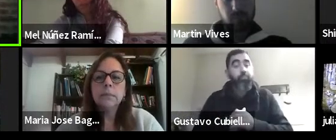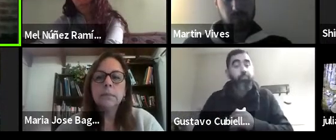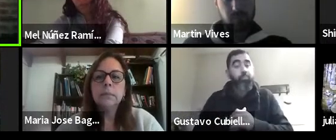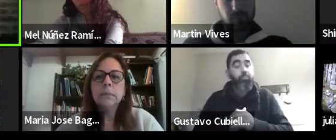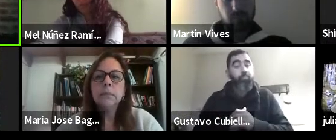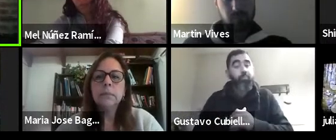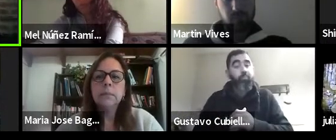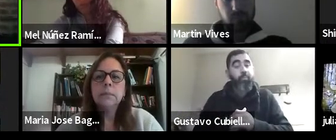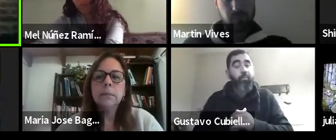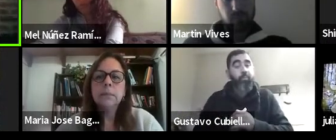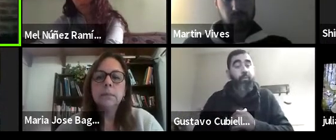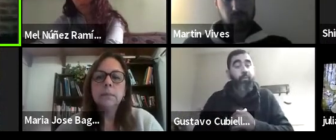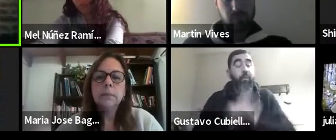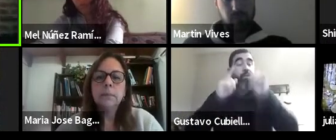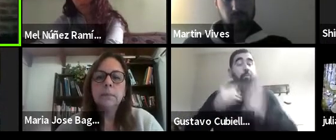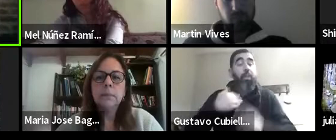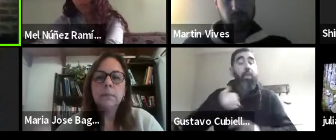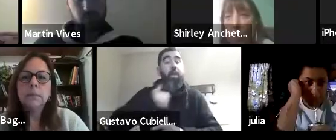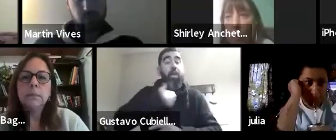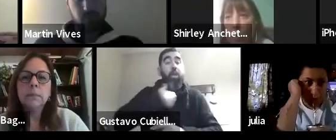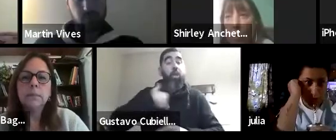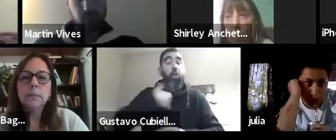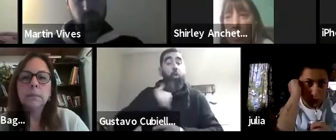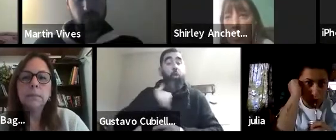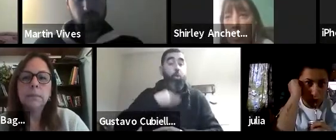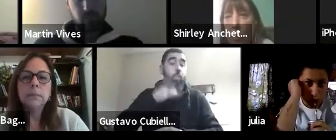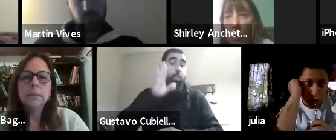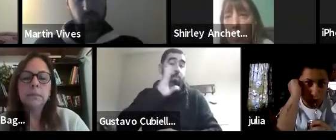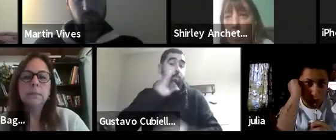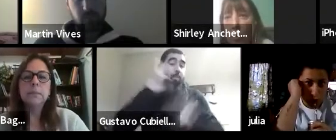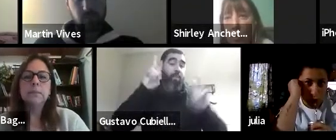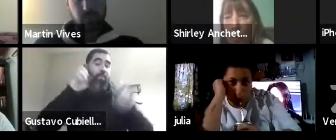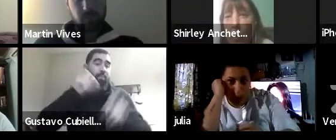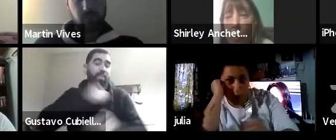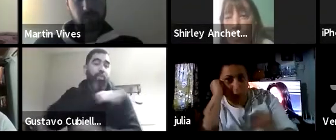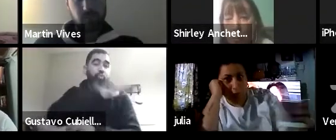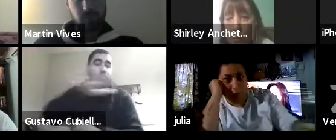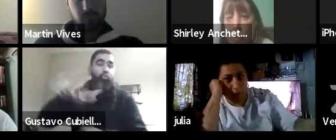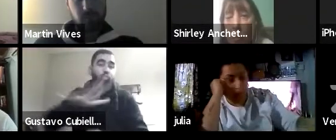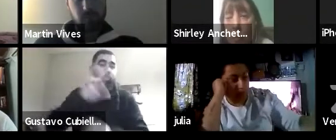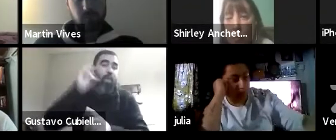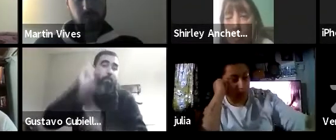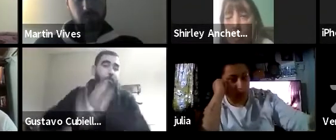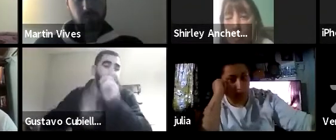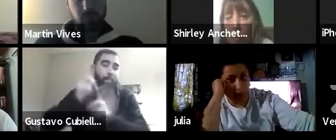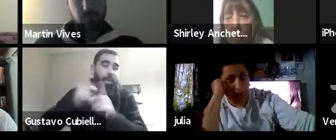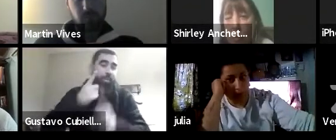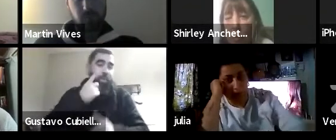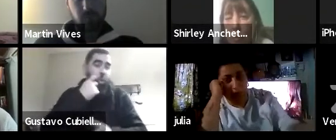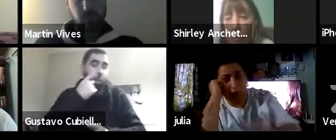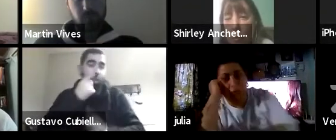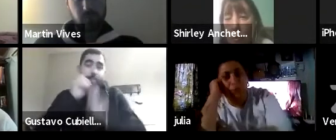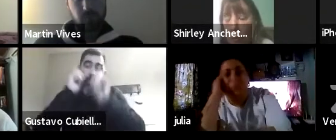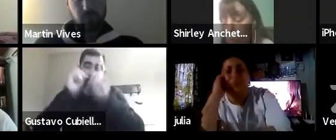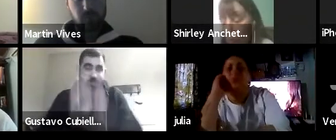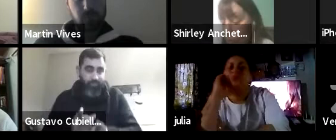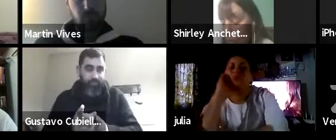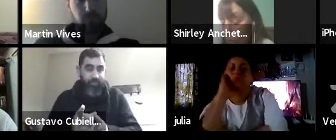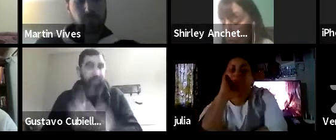que implica el rol de una madre para una sociedad patriarcal, por supuesto, y lo que implica el rol de una madre,